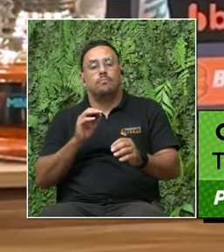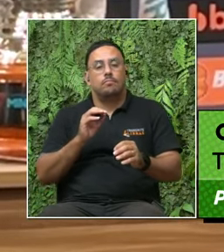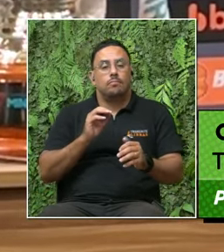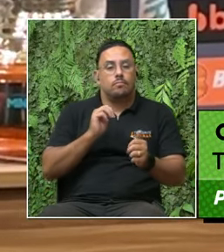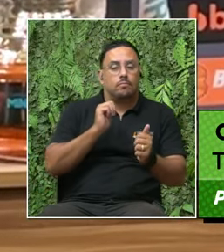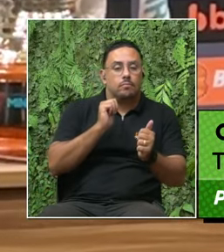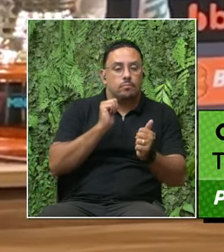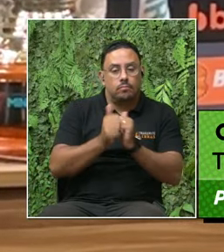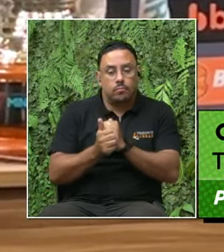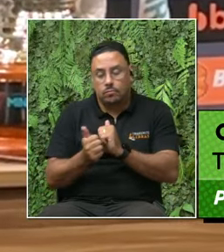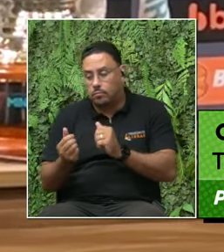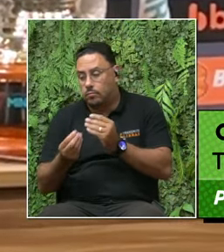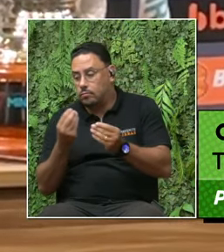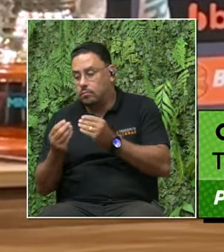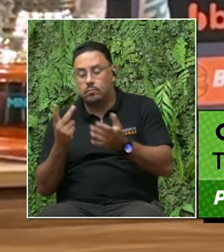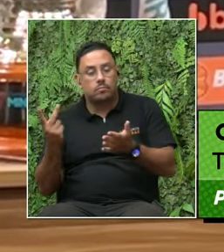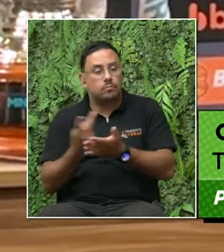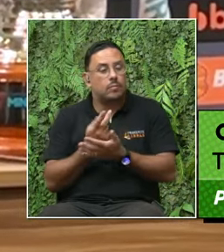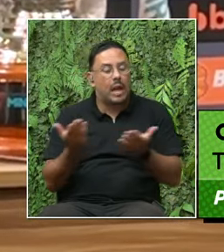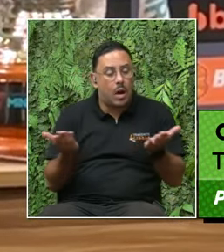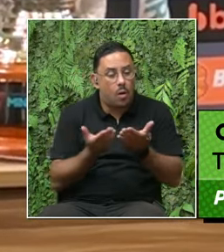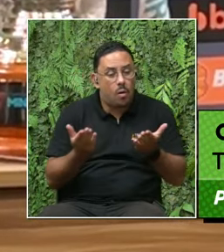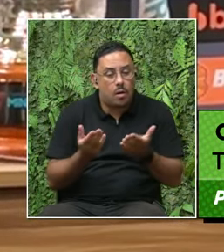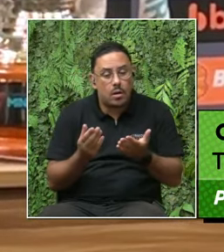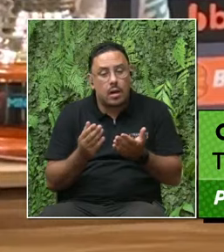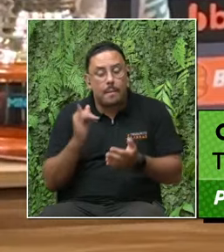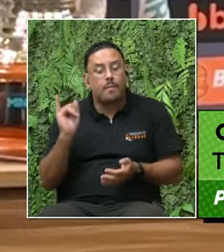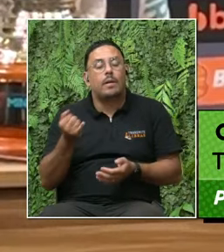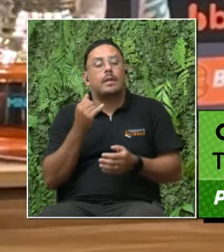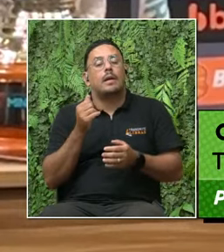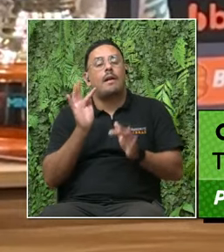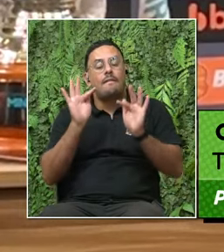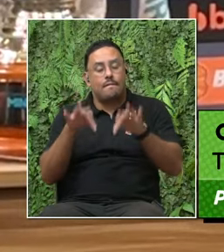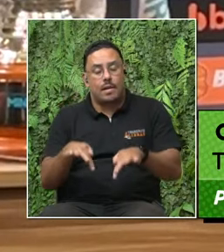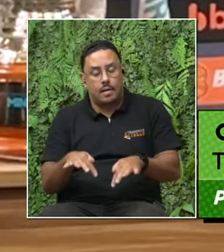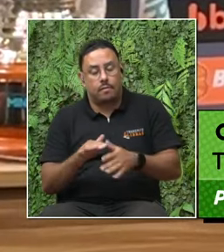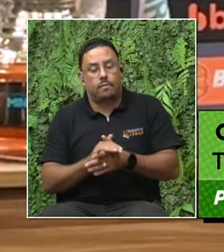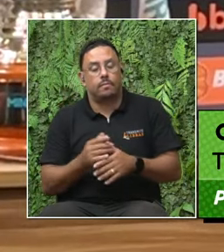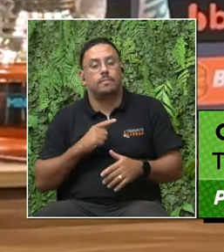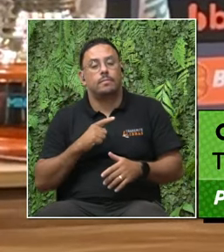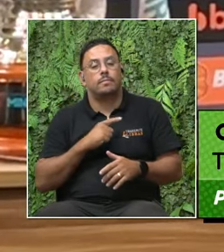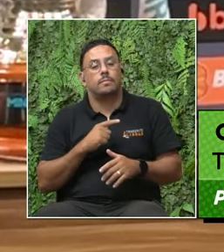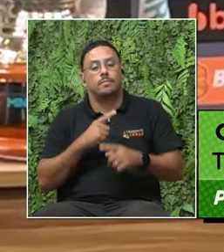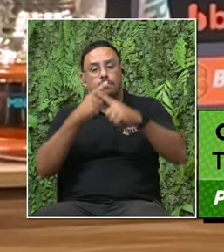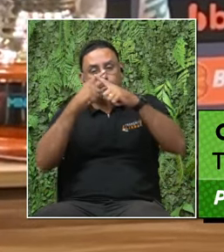que jugar disfrutar la final